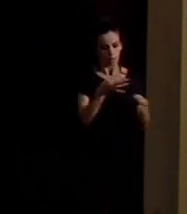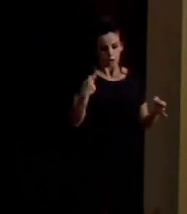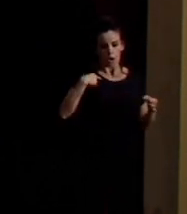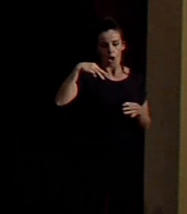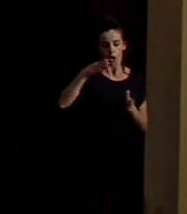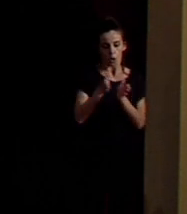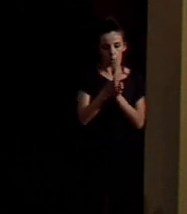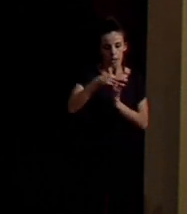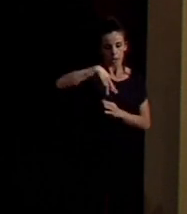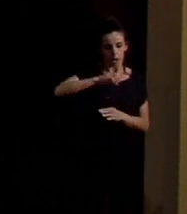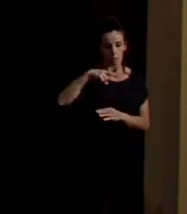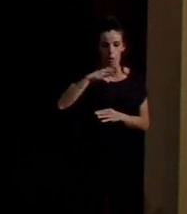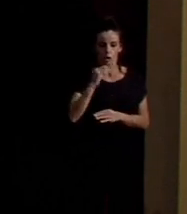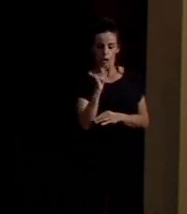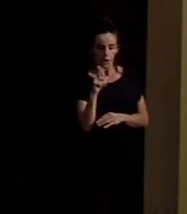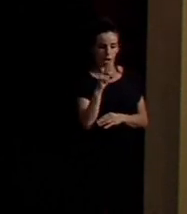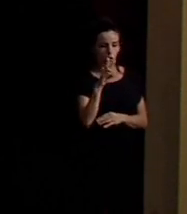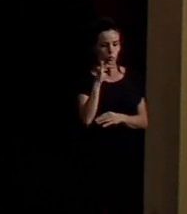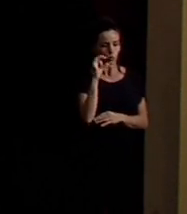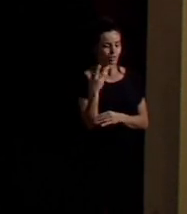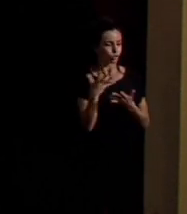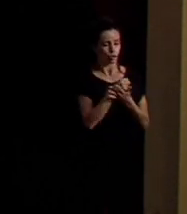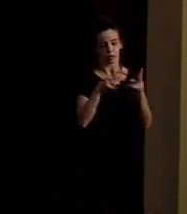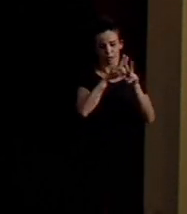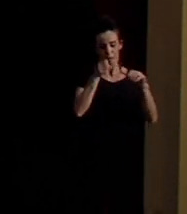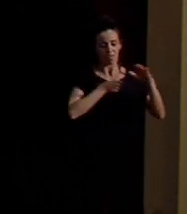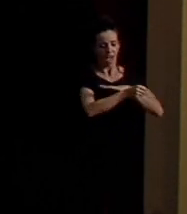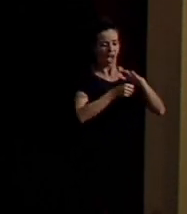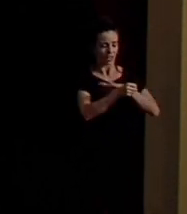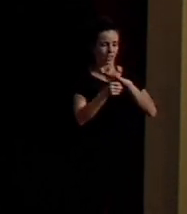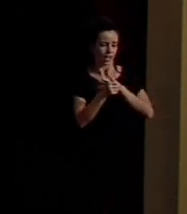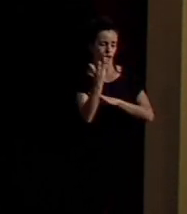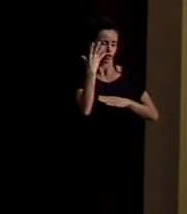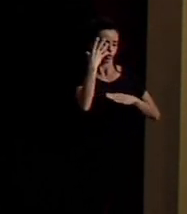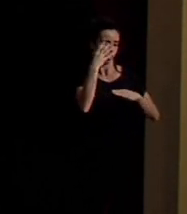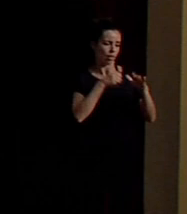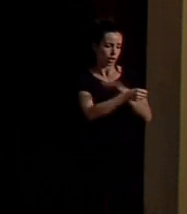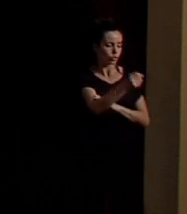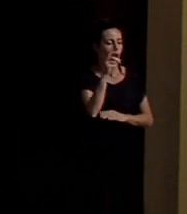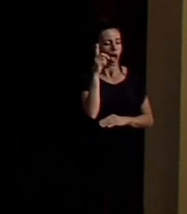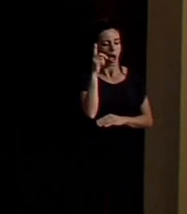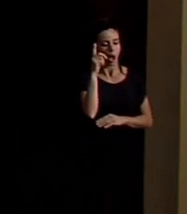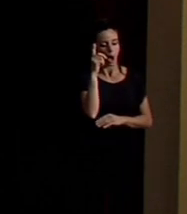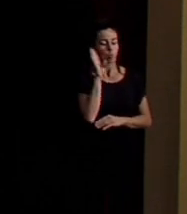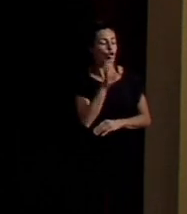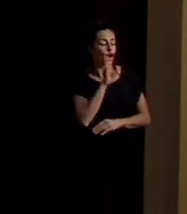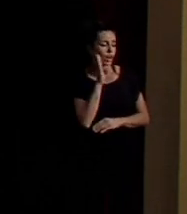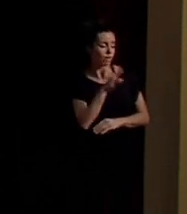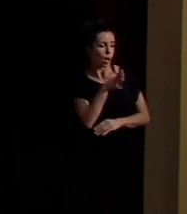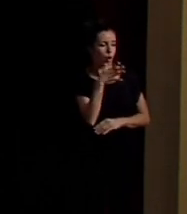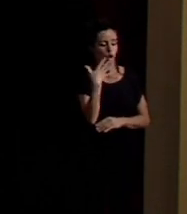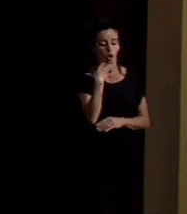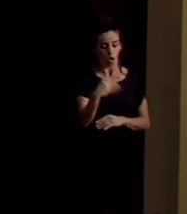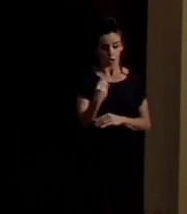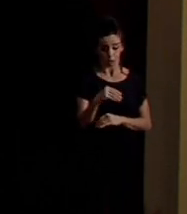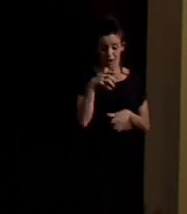¿no? Todo lo que tiene que ver con el acceso, ¿no?, a la pornografía por parte de la adolescencia, ¿no? Cómo la mayor parte del sexo